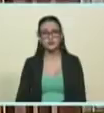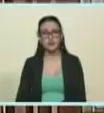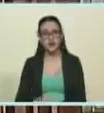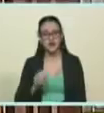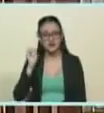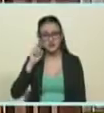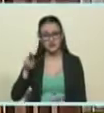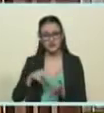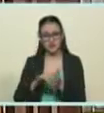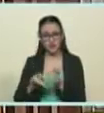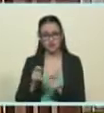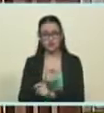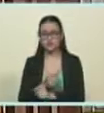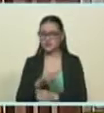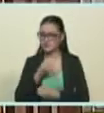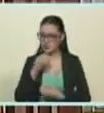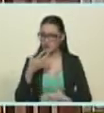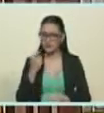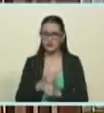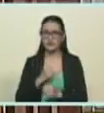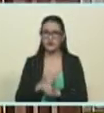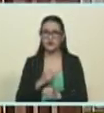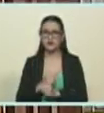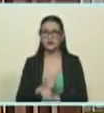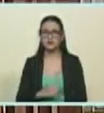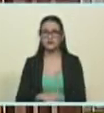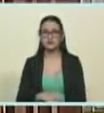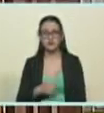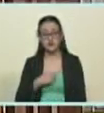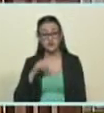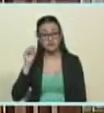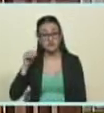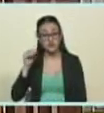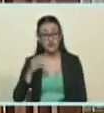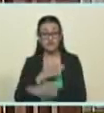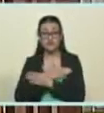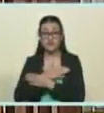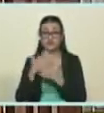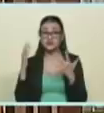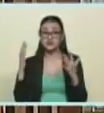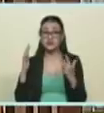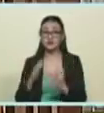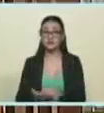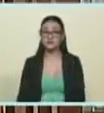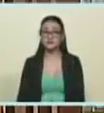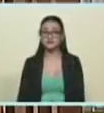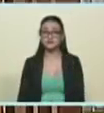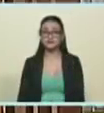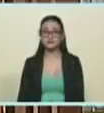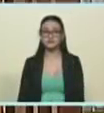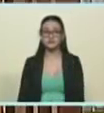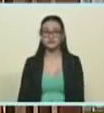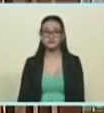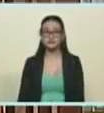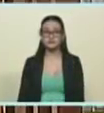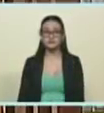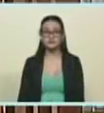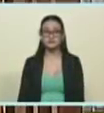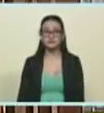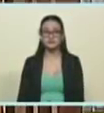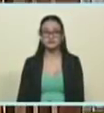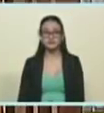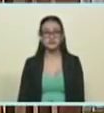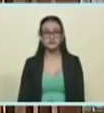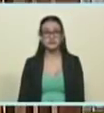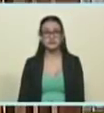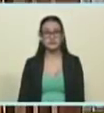Nacional Constituyente. Extraordinaria. Yo lo llamé para felicitarlo. Porque nosotros cuidamos mucho,